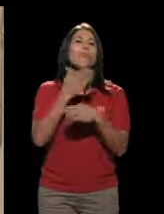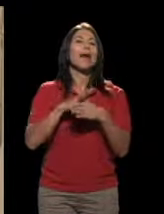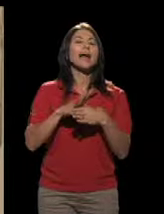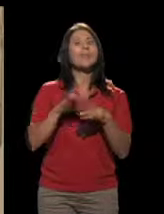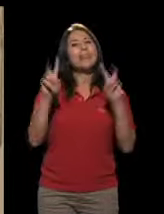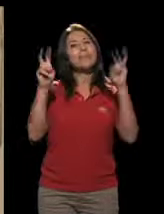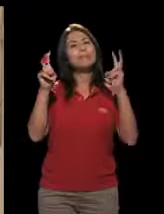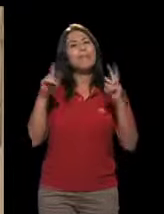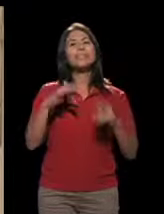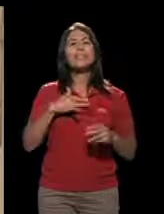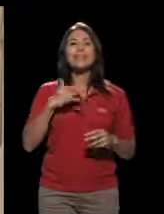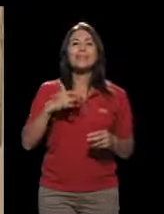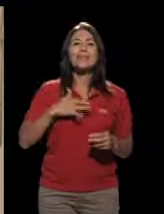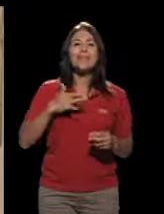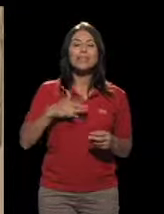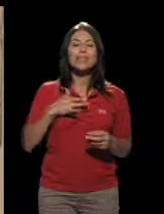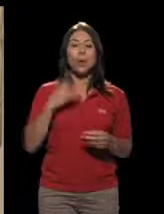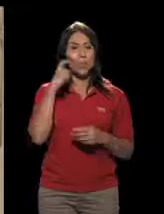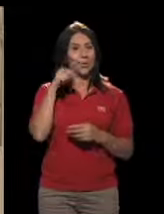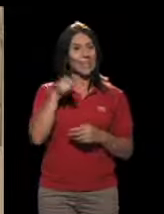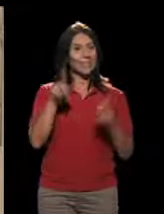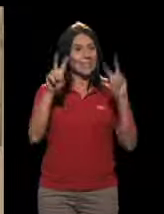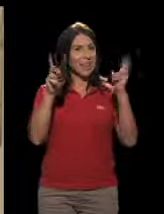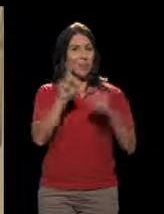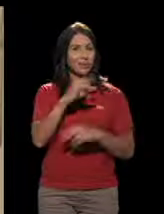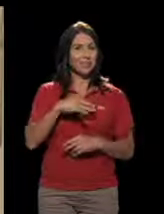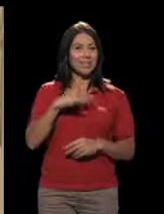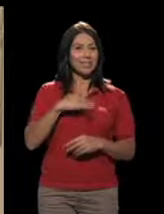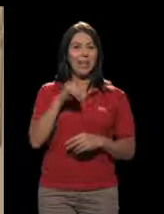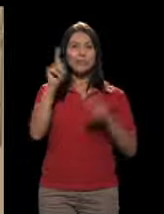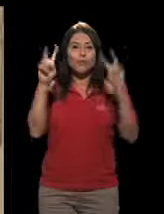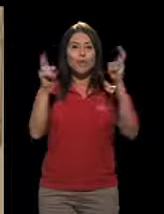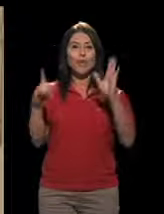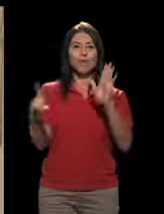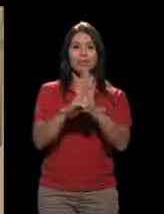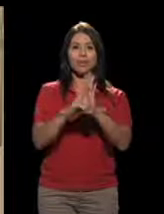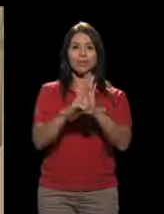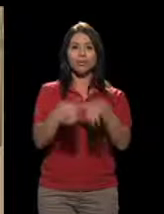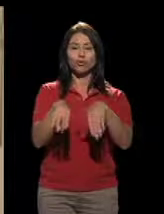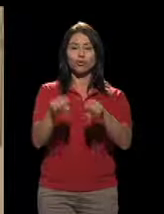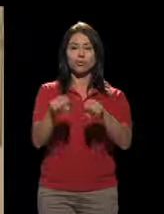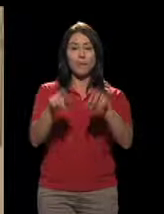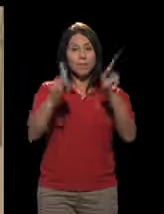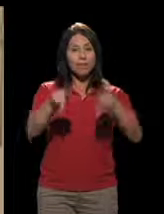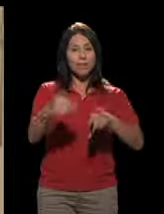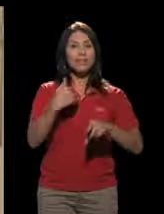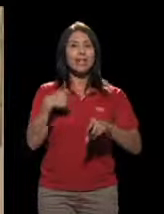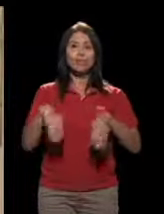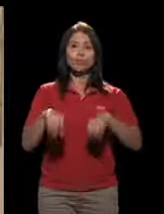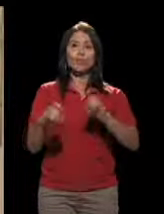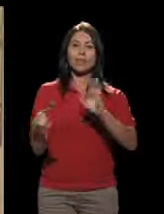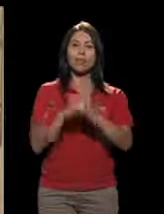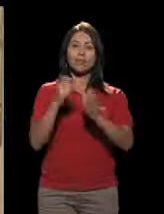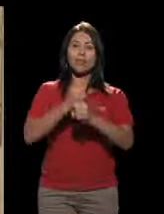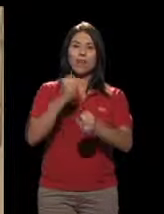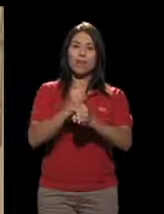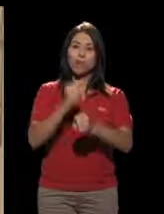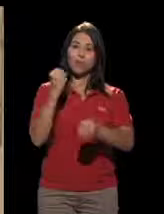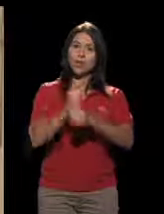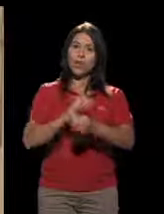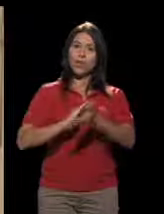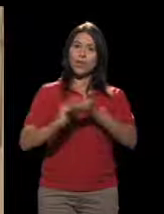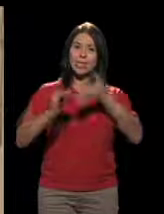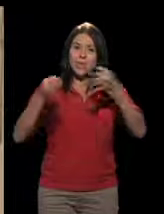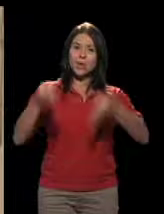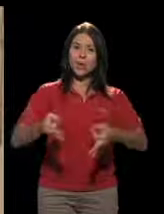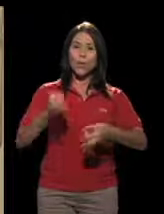parte de sensibilización porque esto más que un tema de sensibilidad es un tema de derechos y las personas tenemos derecho al trabajo y tenemos derecho al trabajo